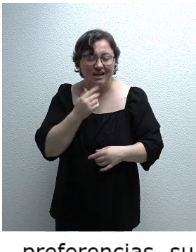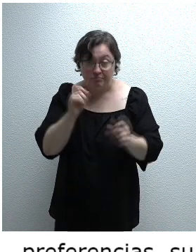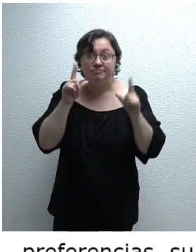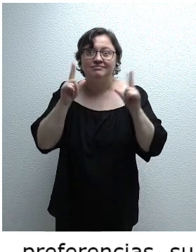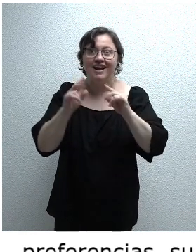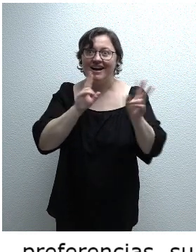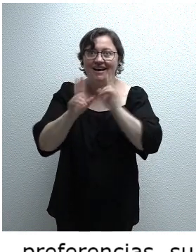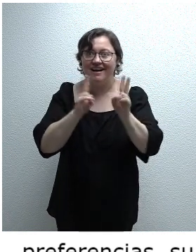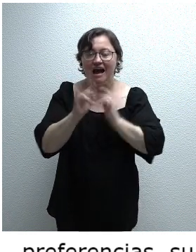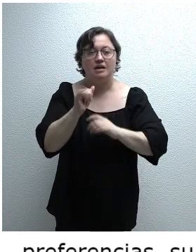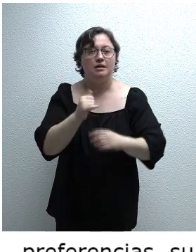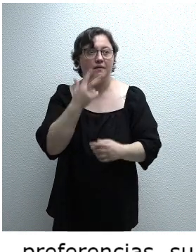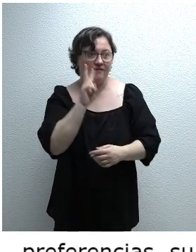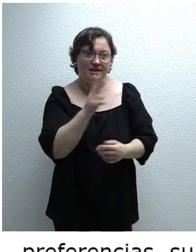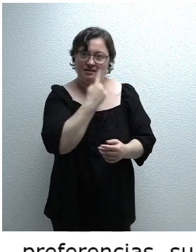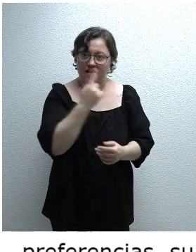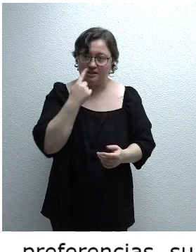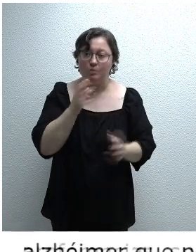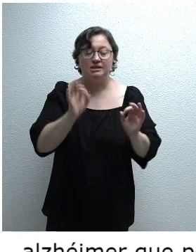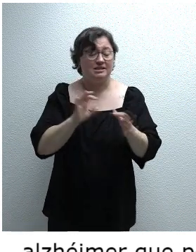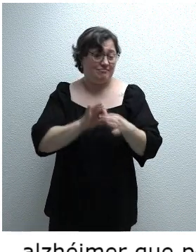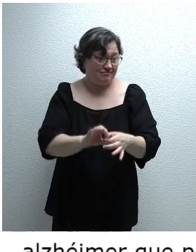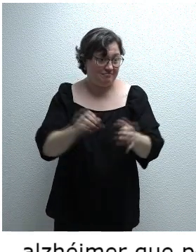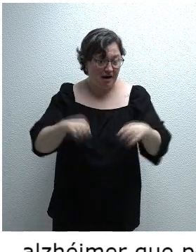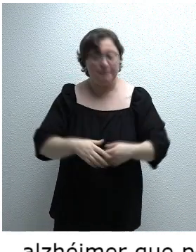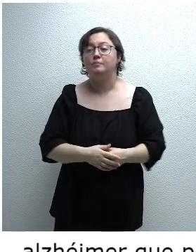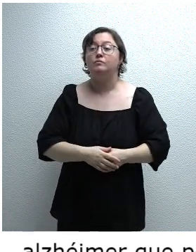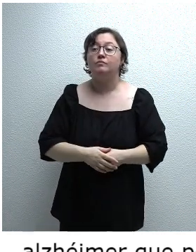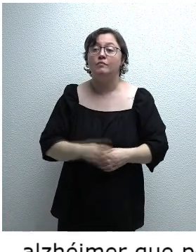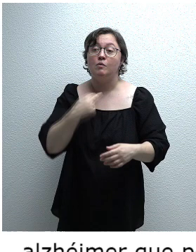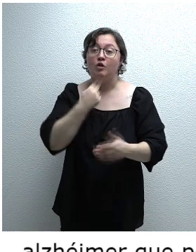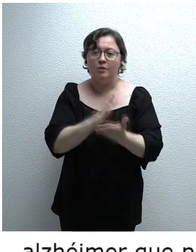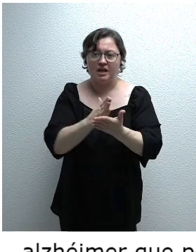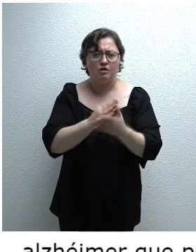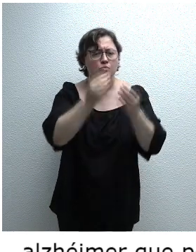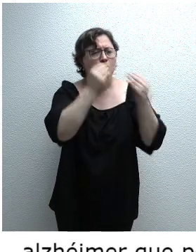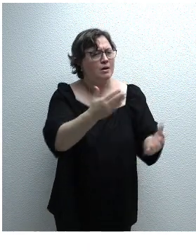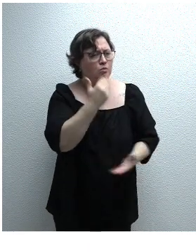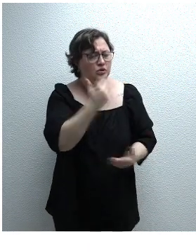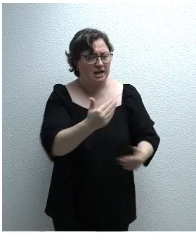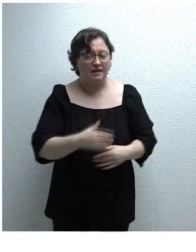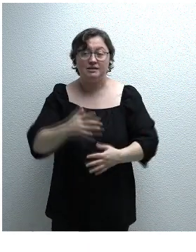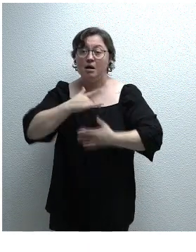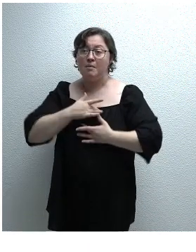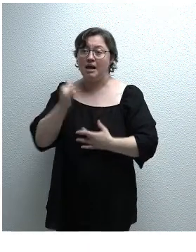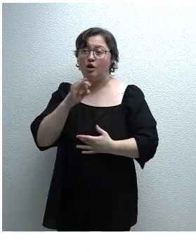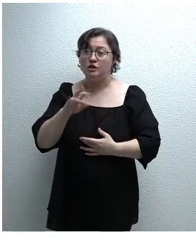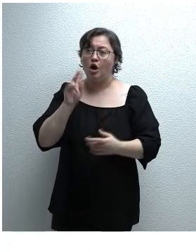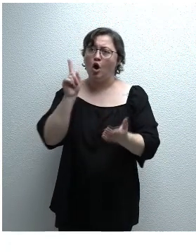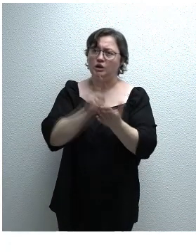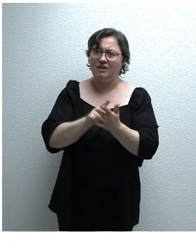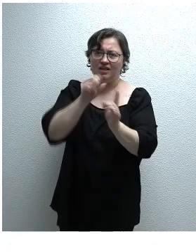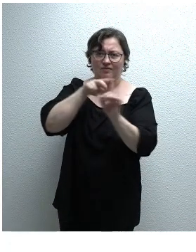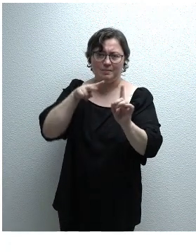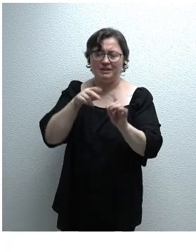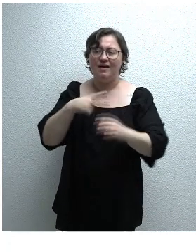eso, un poco en esa línea, ¿no? Muy bien, muchísimas gracias. Y ahora para María José, desde la perspectiva de